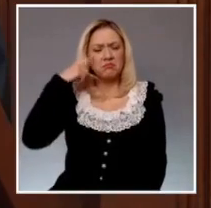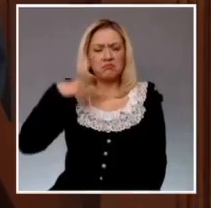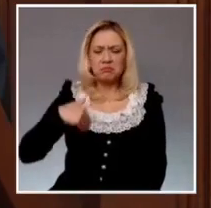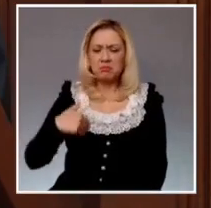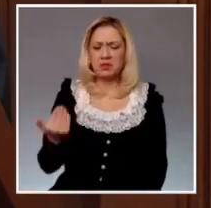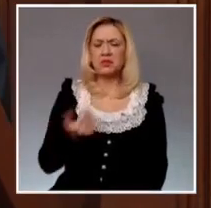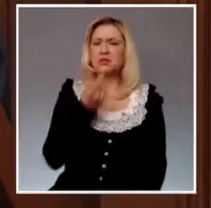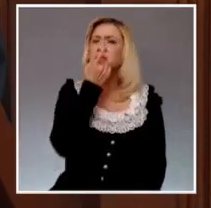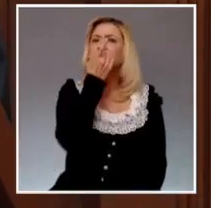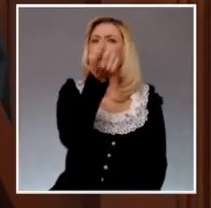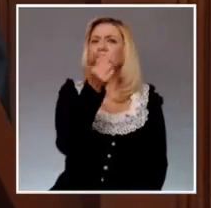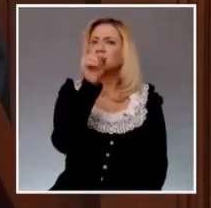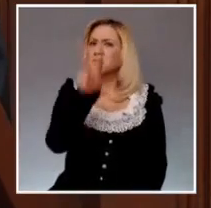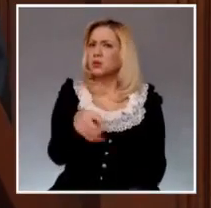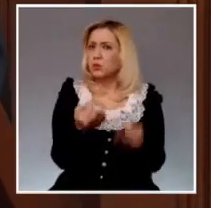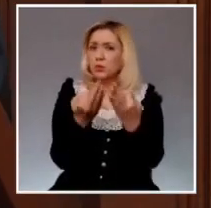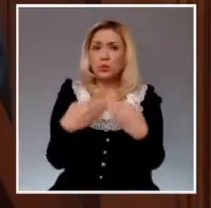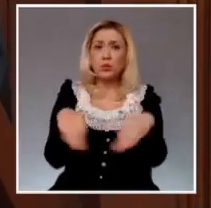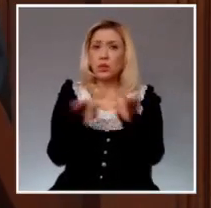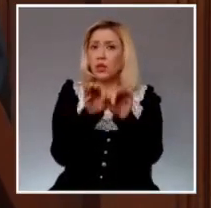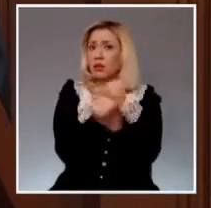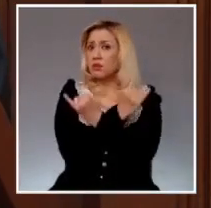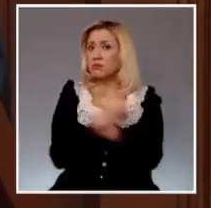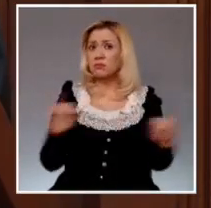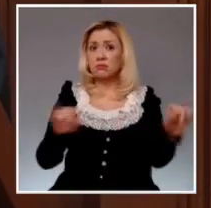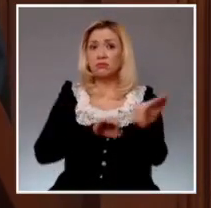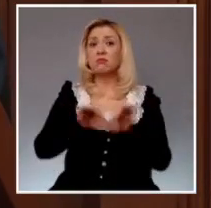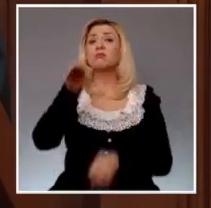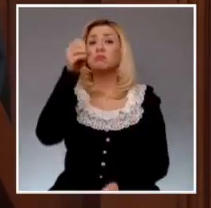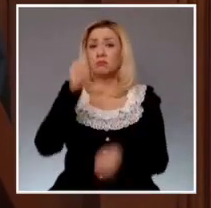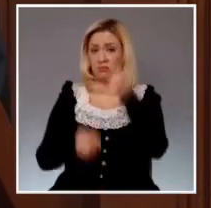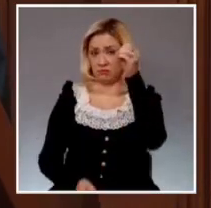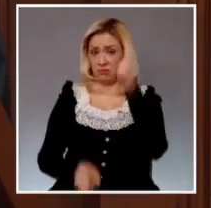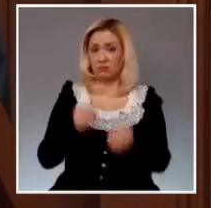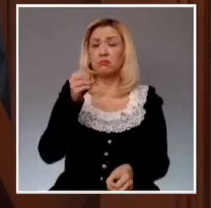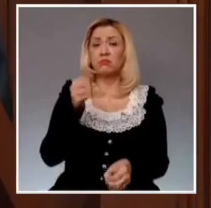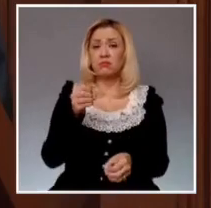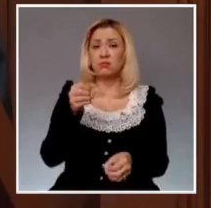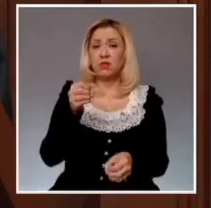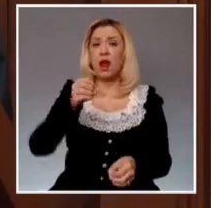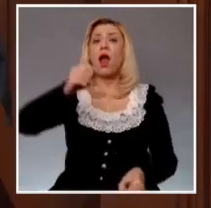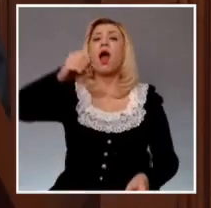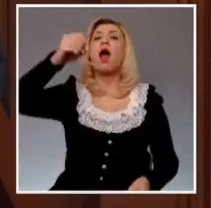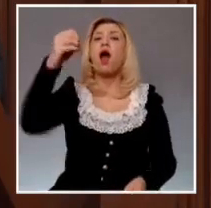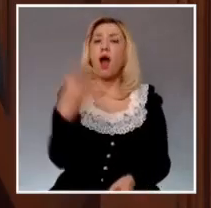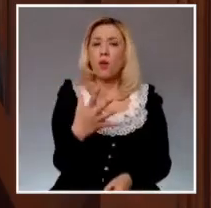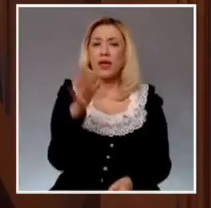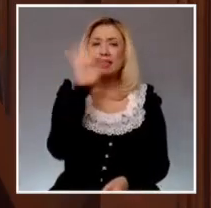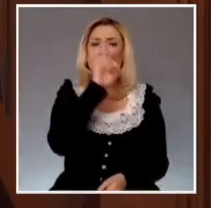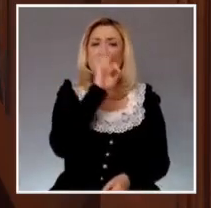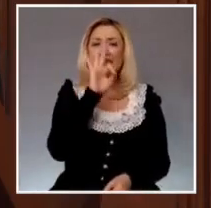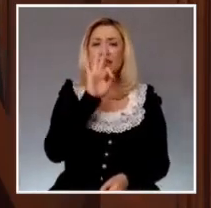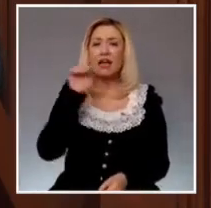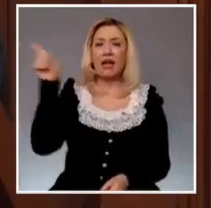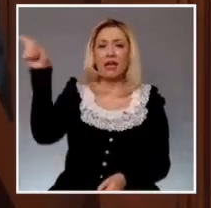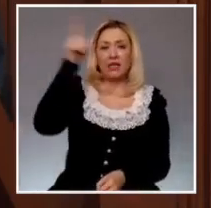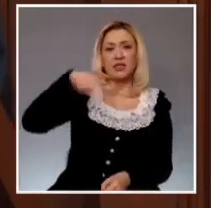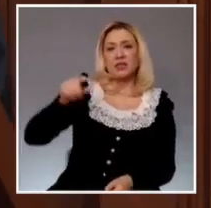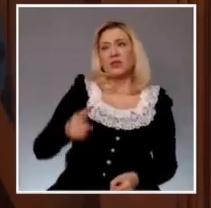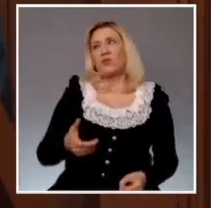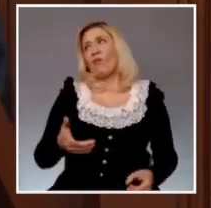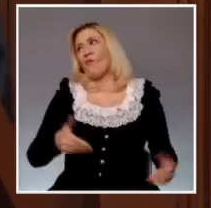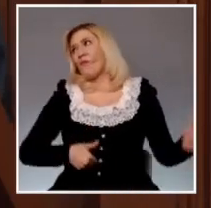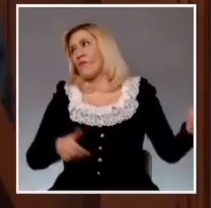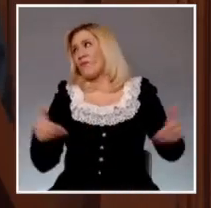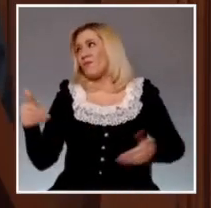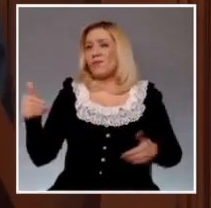de la independencia judicial, pues aunque ésta pueda resultar incómoda a quienes no se les da la razón, es